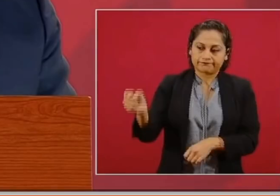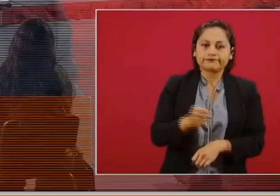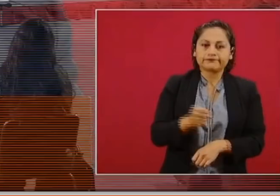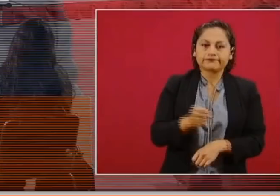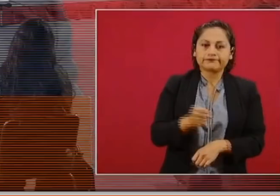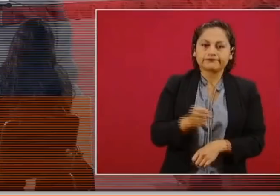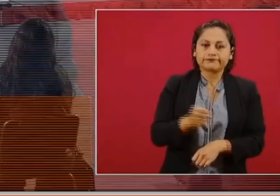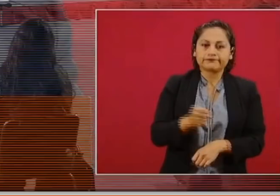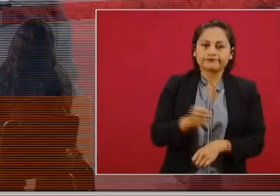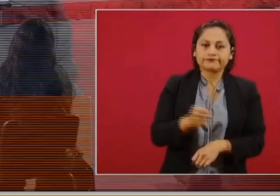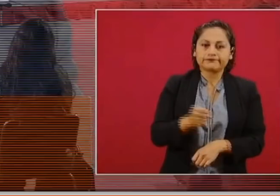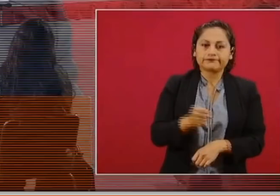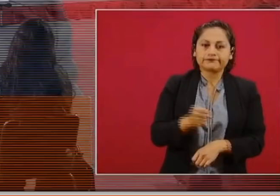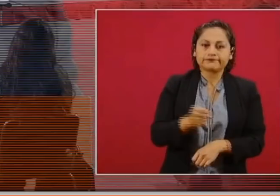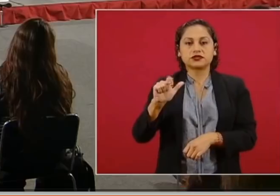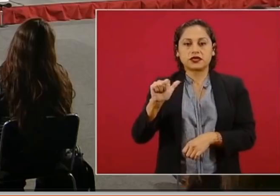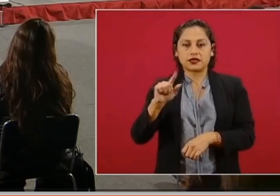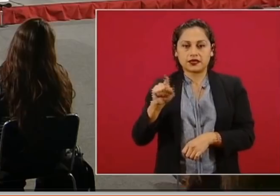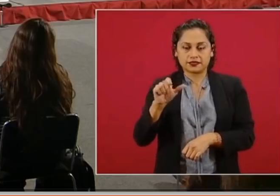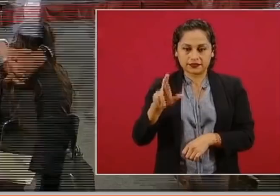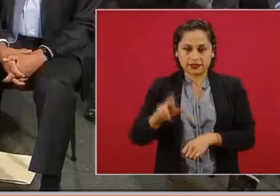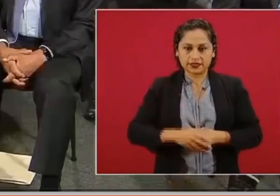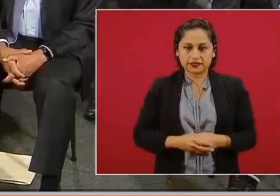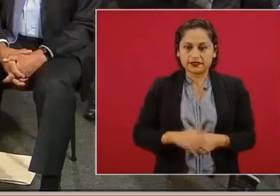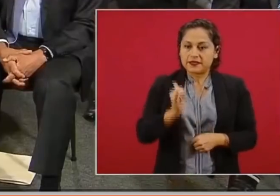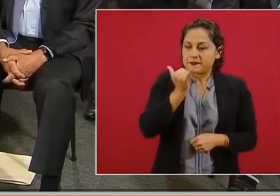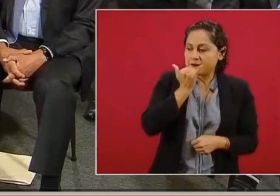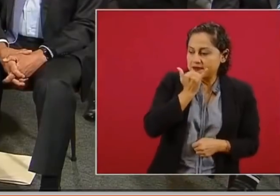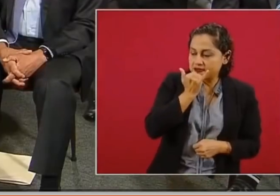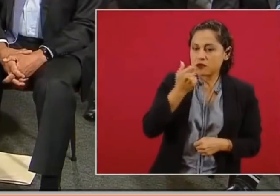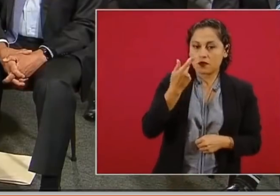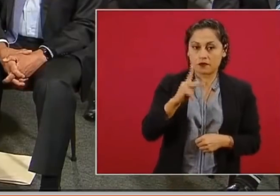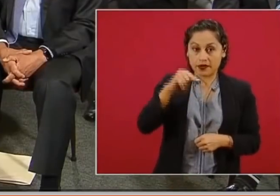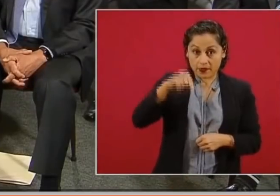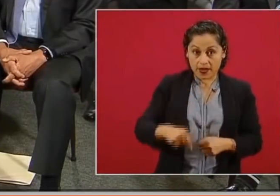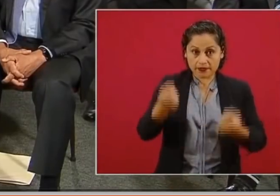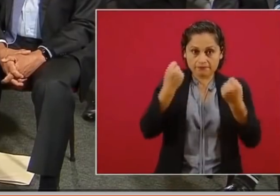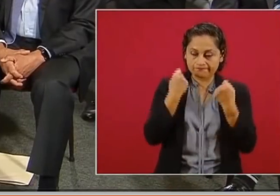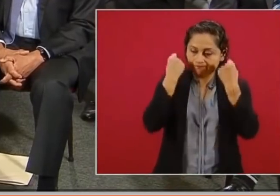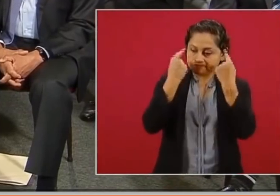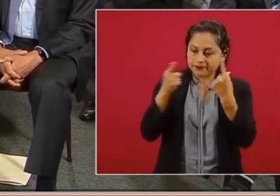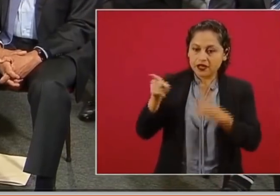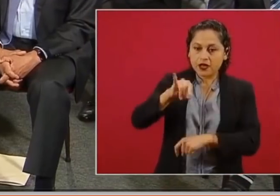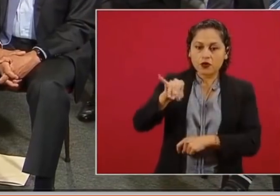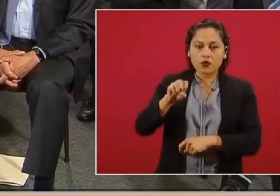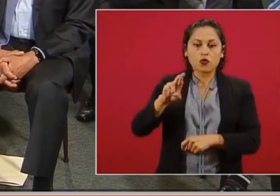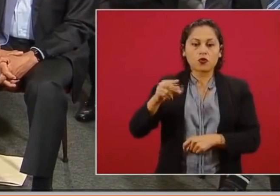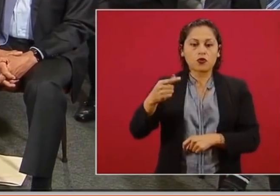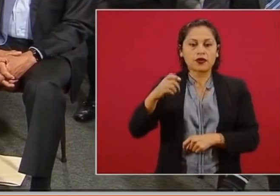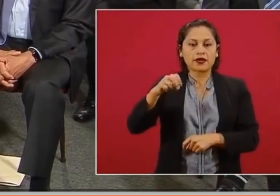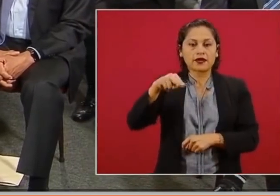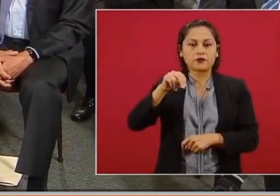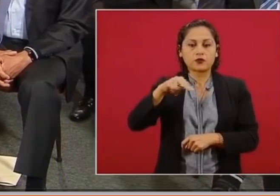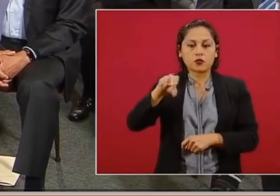Carlos Salazar. Pero aquí le hacemos un reconocimiento a Jorge Nuño, que es titular de la